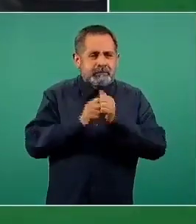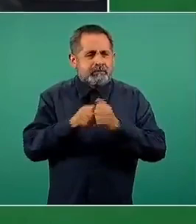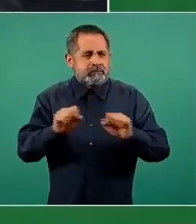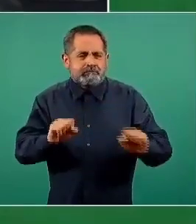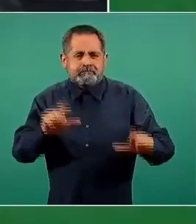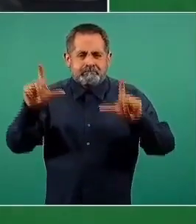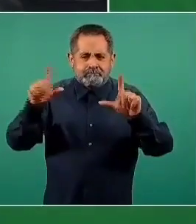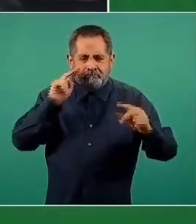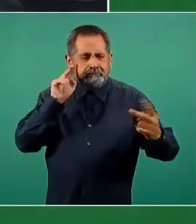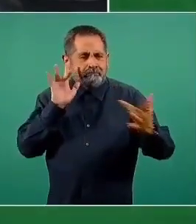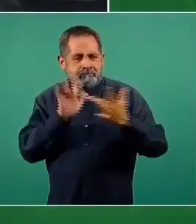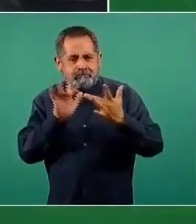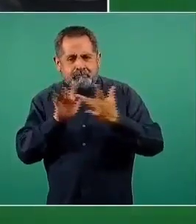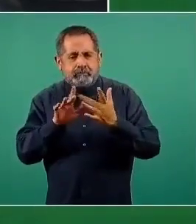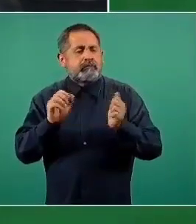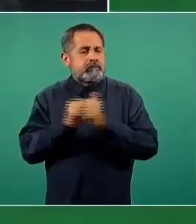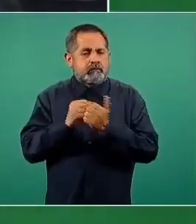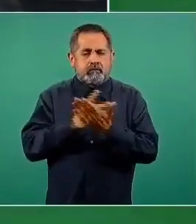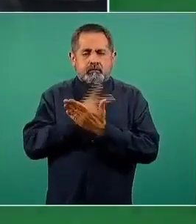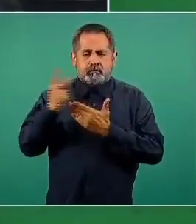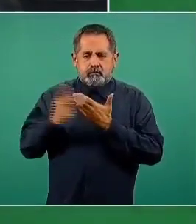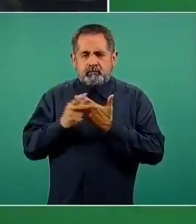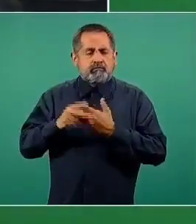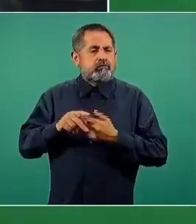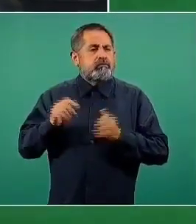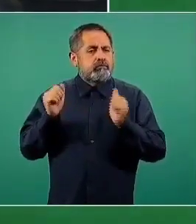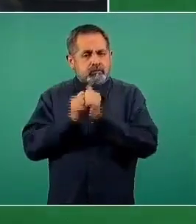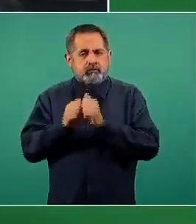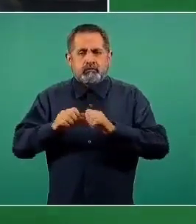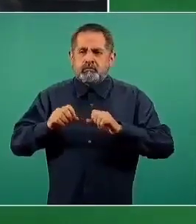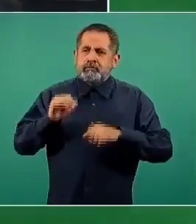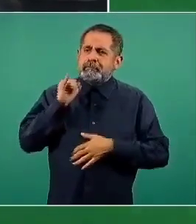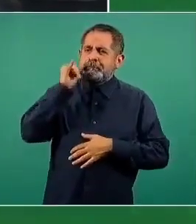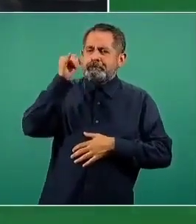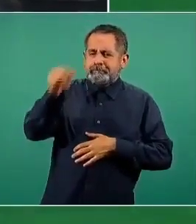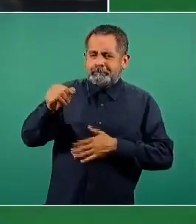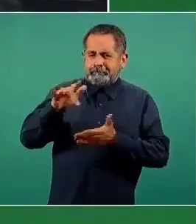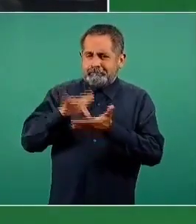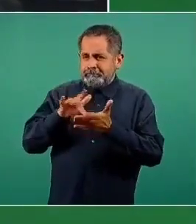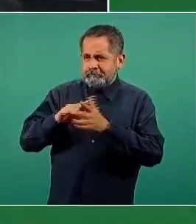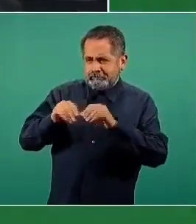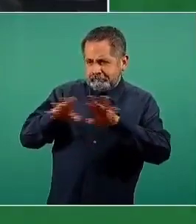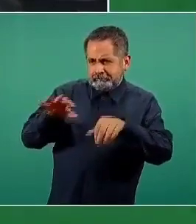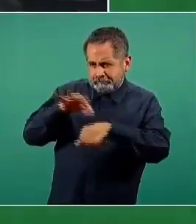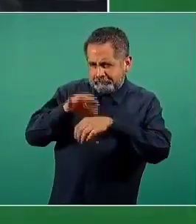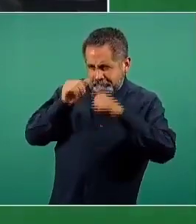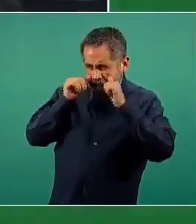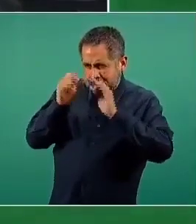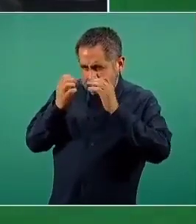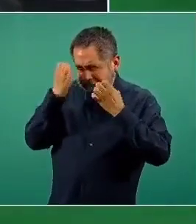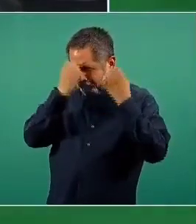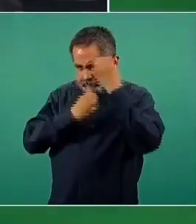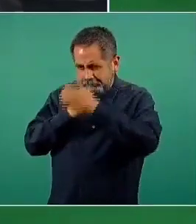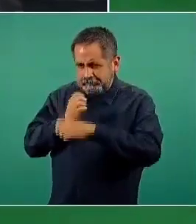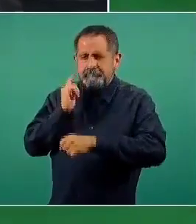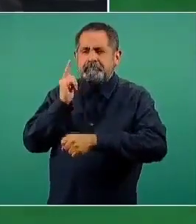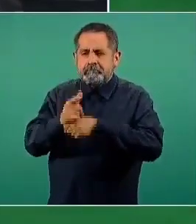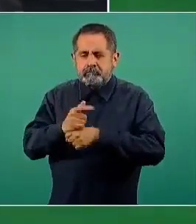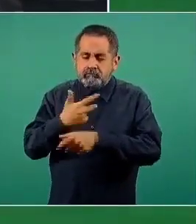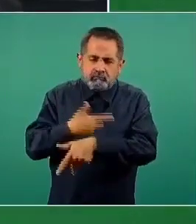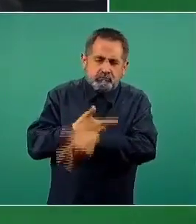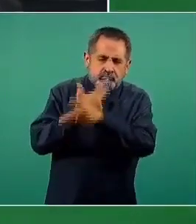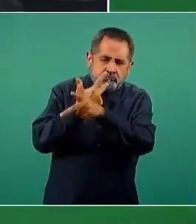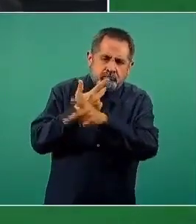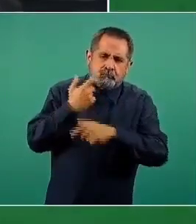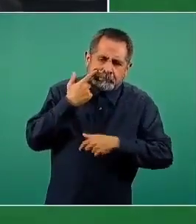donde podamos tener programas de telemedicina que permitan identificar y favorecer el